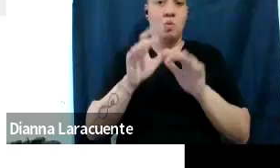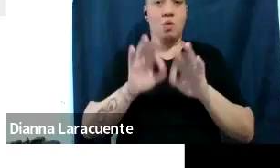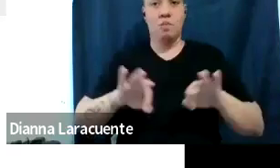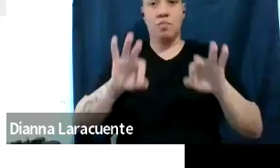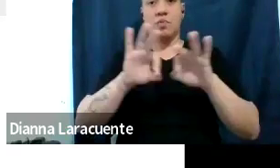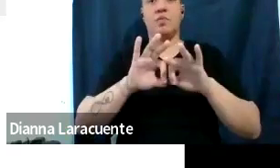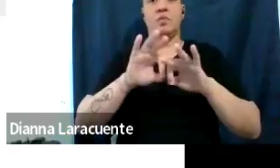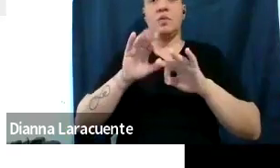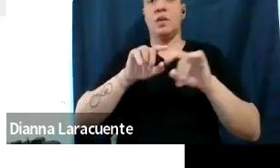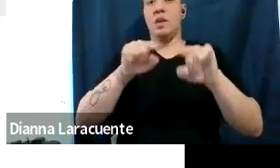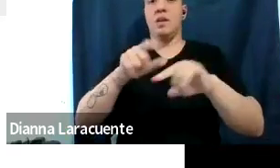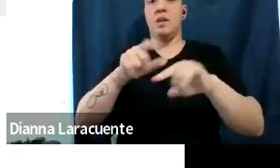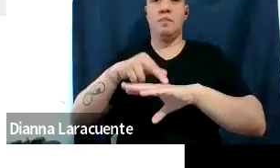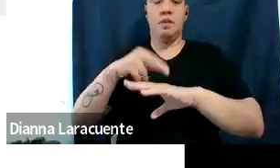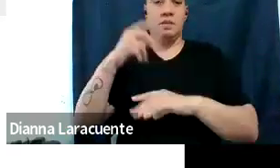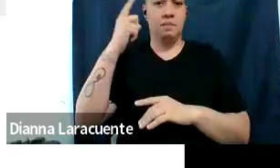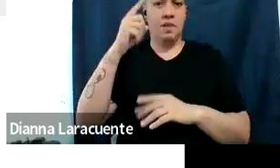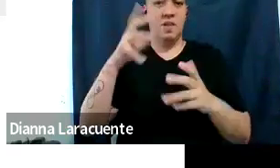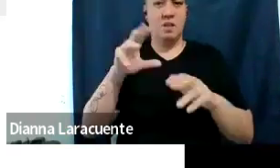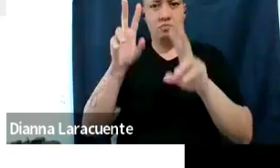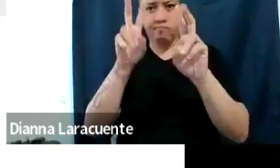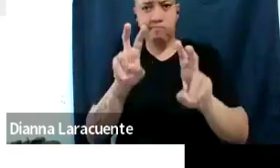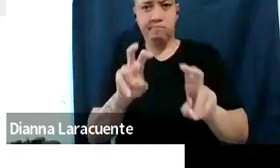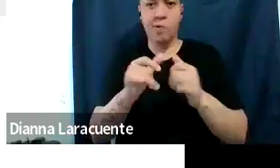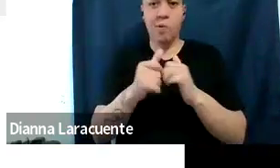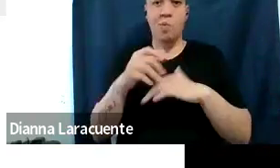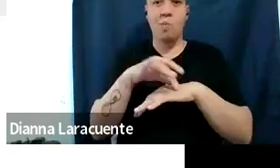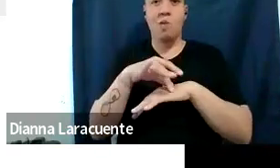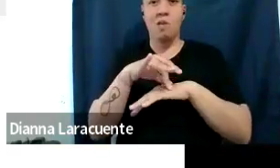Puerto Rico, para que haga un estudio de cómo era la Tierra.